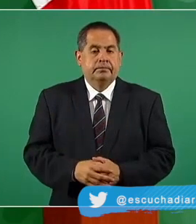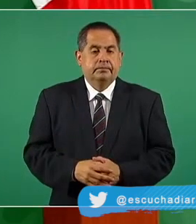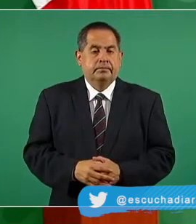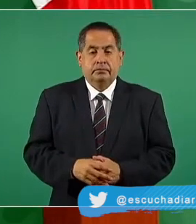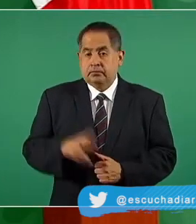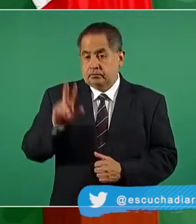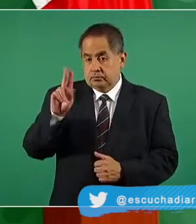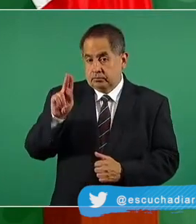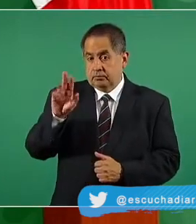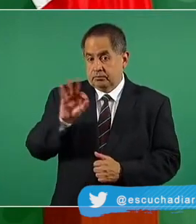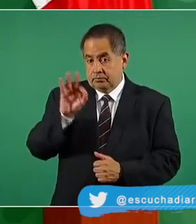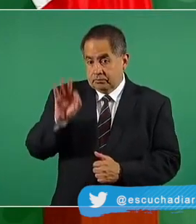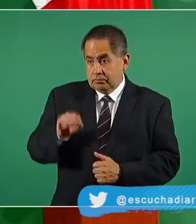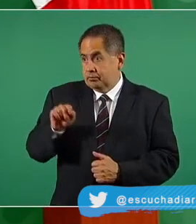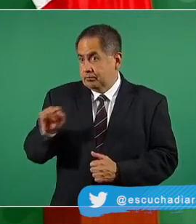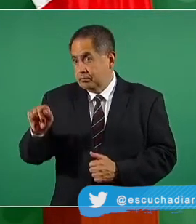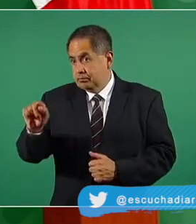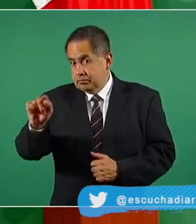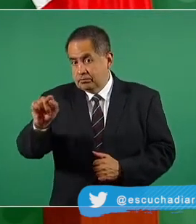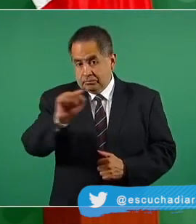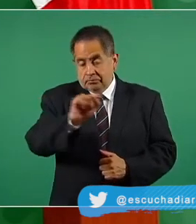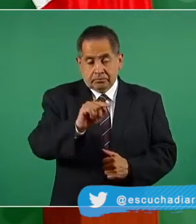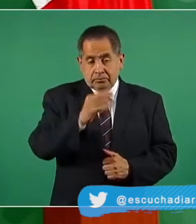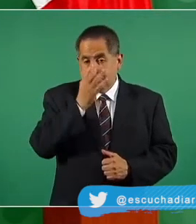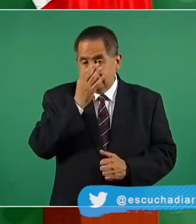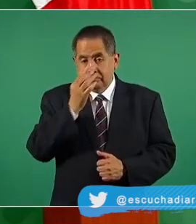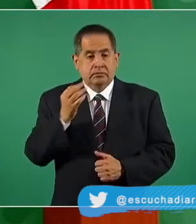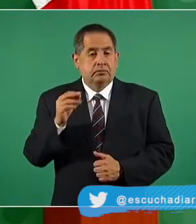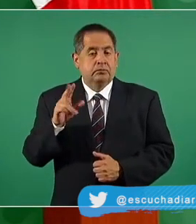El 80% de los municipios de México.